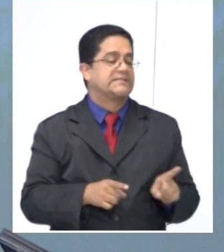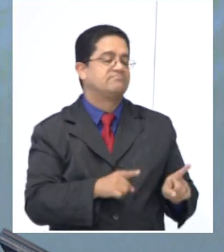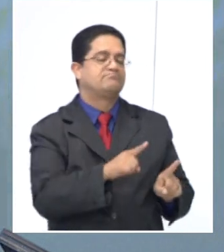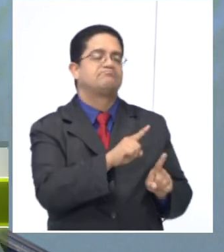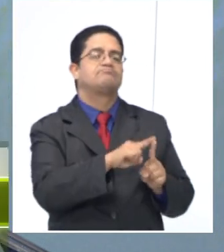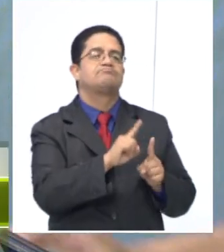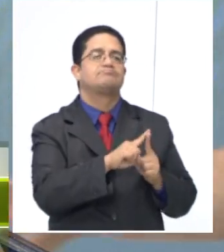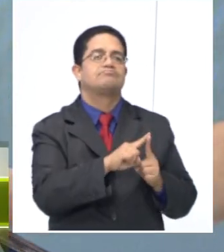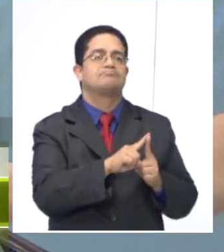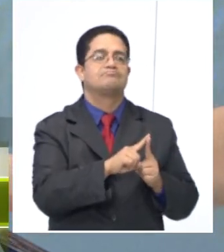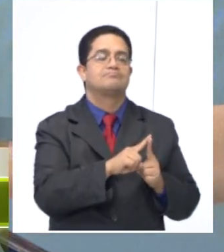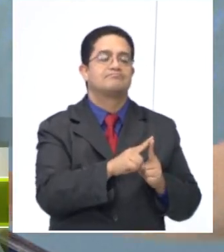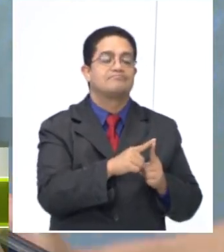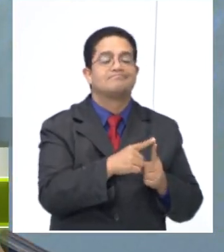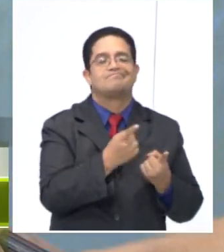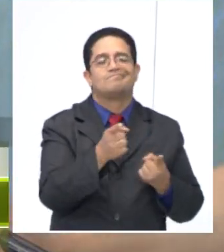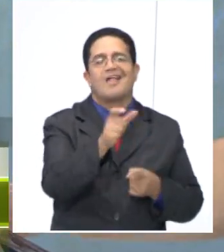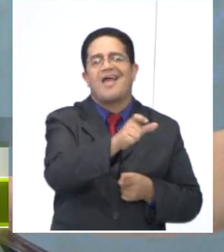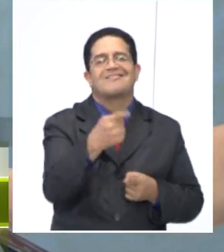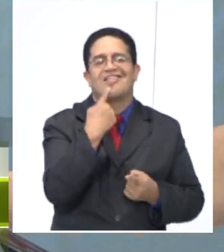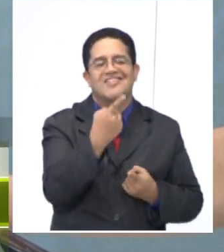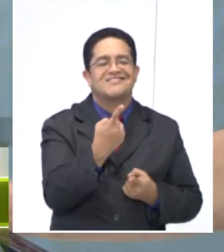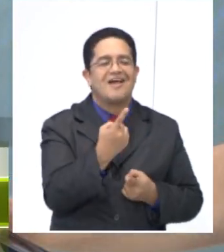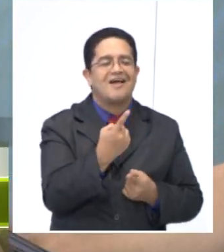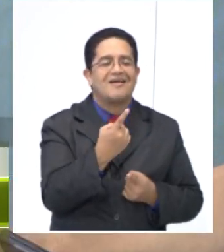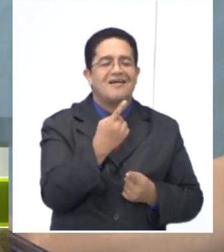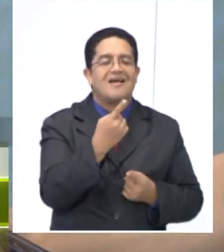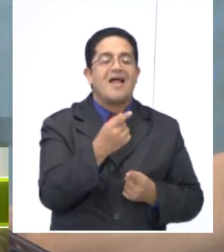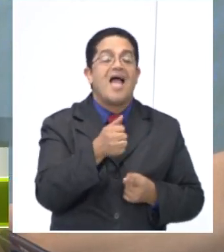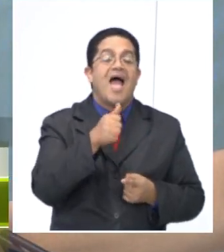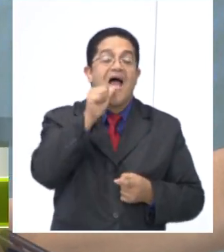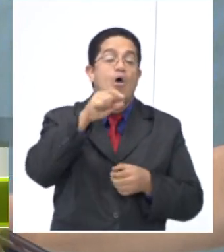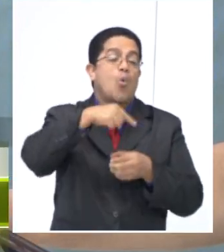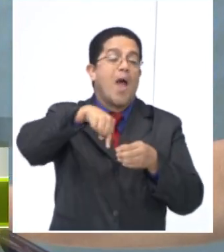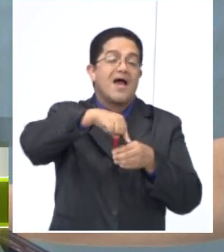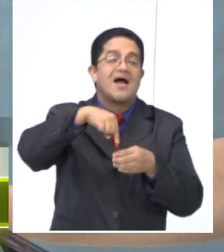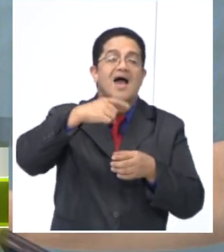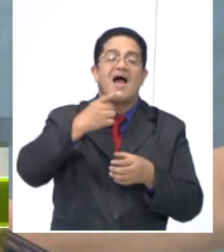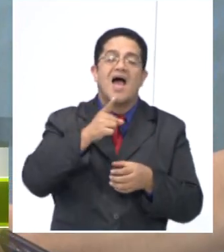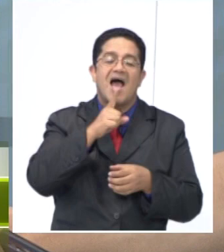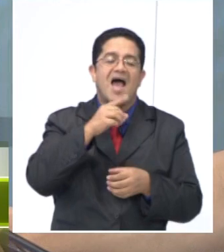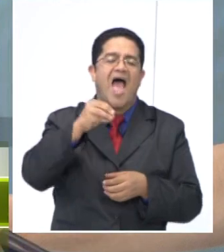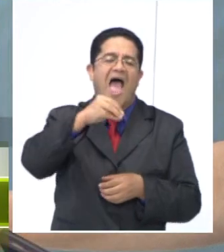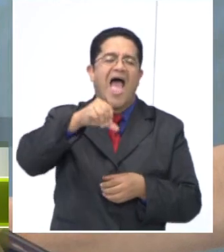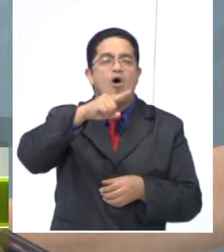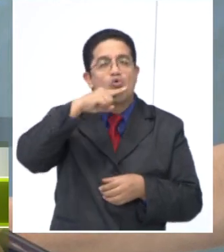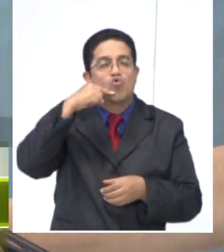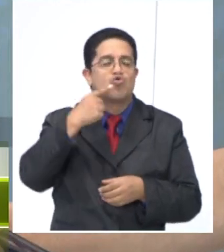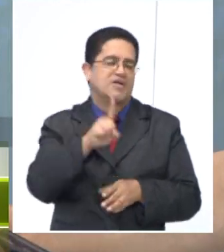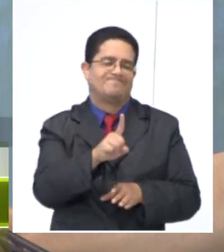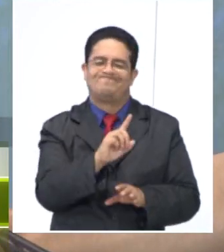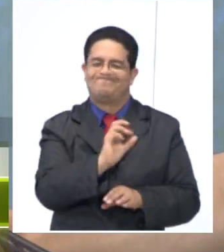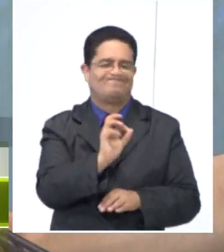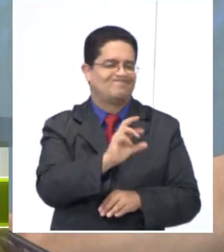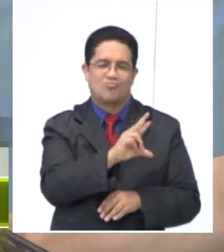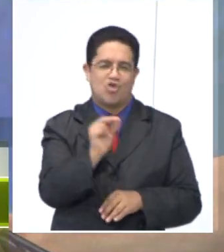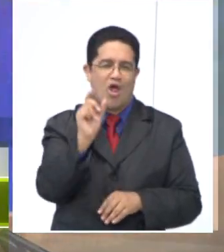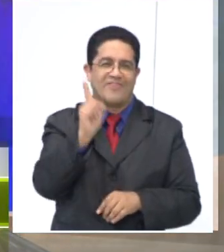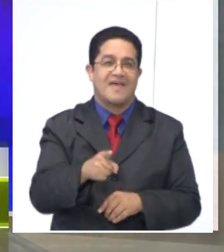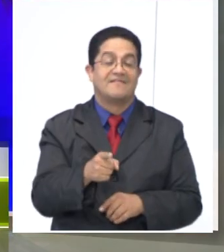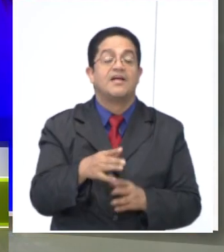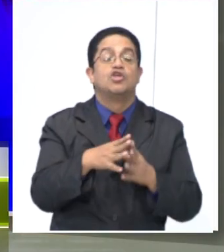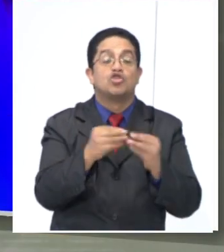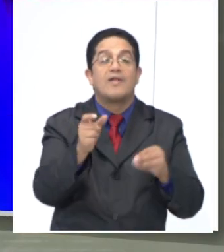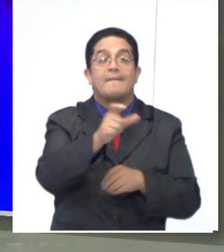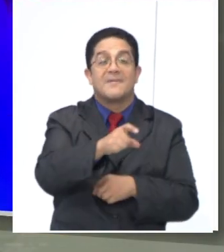esto de oler alcohol, de colocar agua con azúcar. Estas cosas, estas prácticas realmente están contraindicadas. Todo paciente que